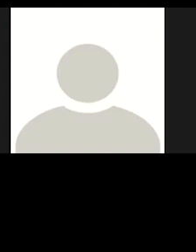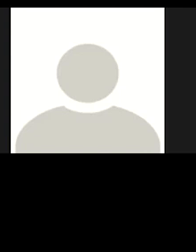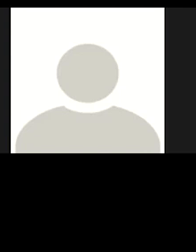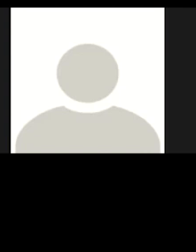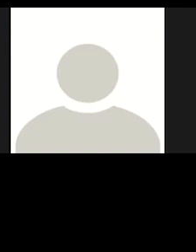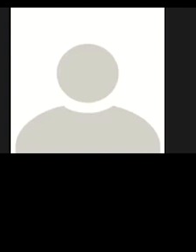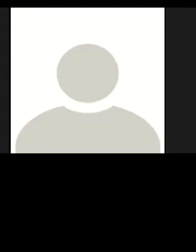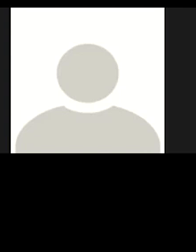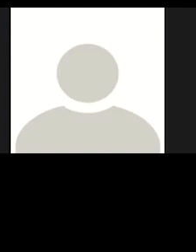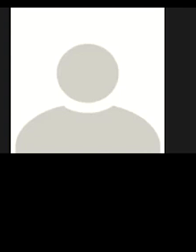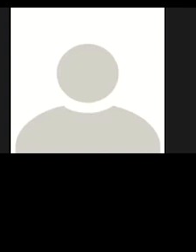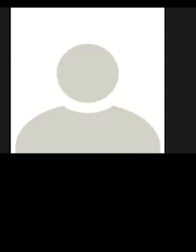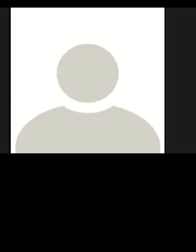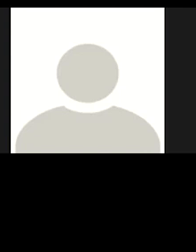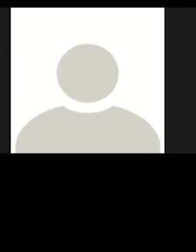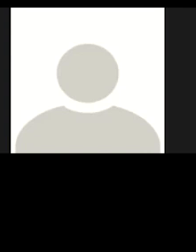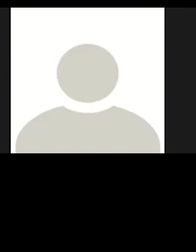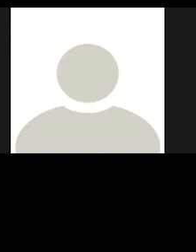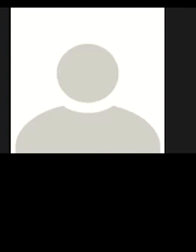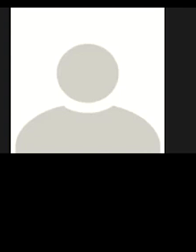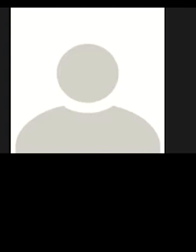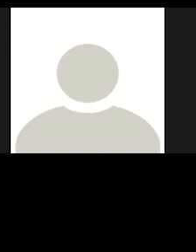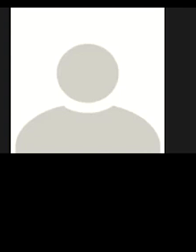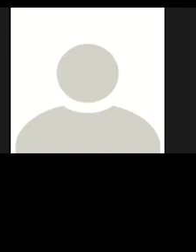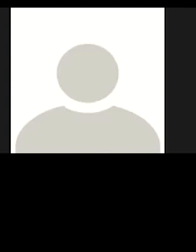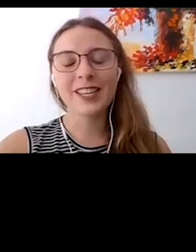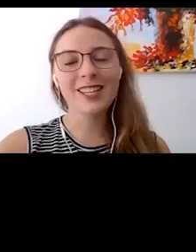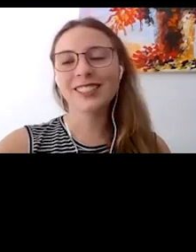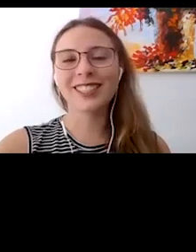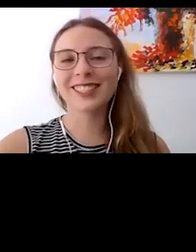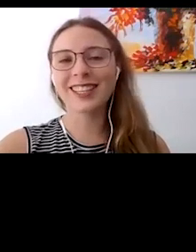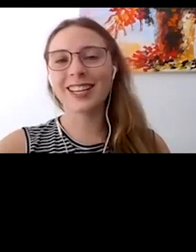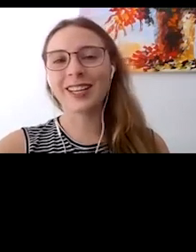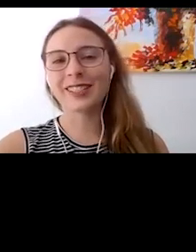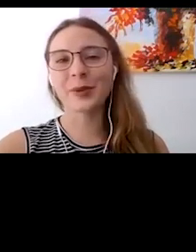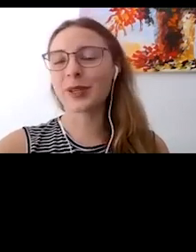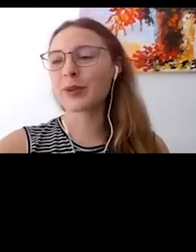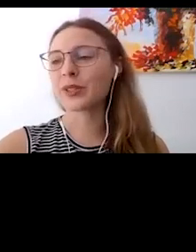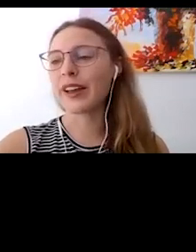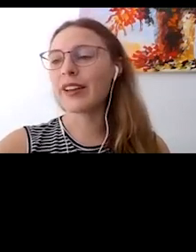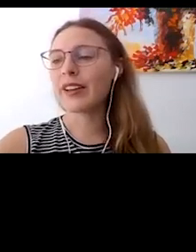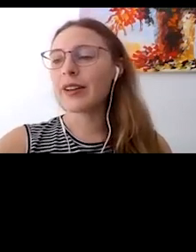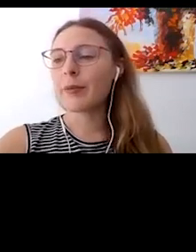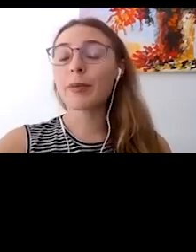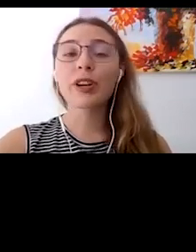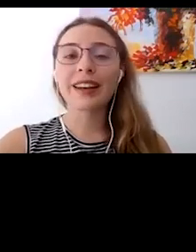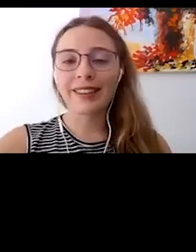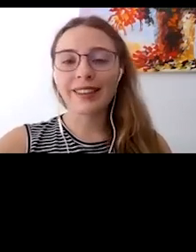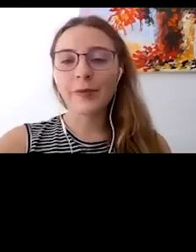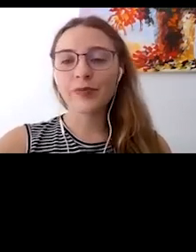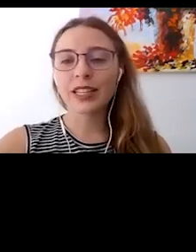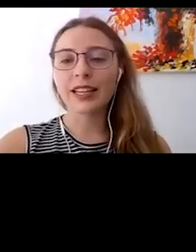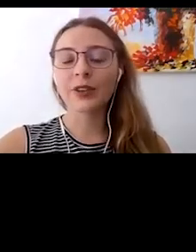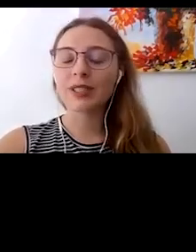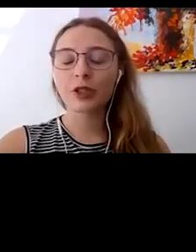para hacer estas visitas después de implementar el teletrabajo? Sabía que iba a salir esta súper pregunta. Primero que